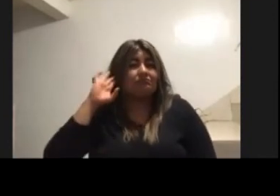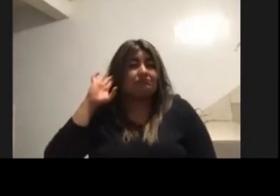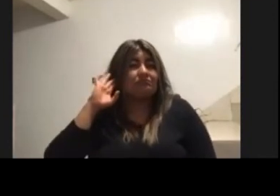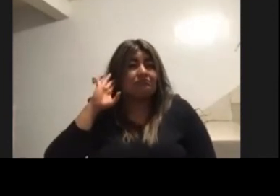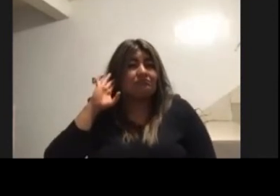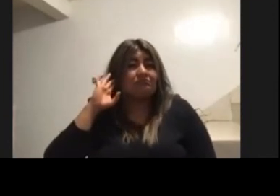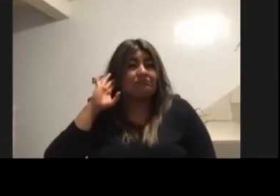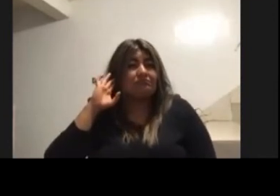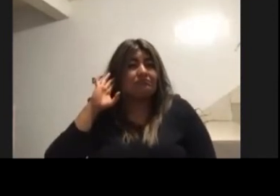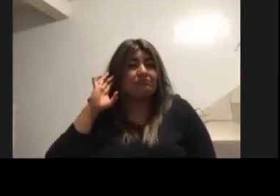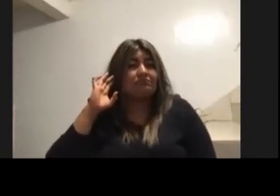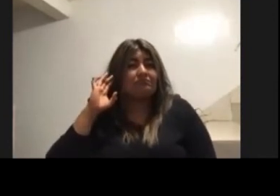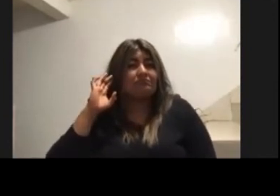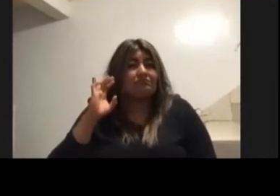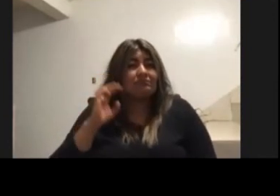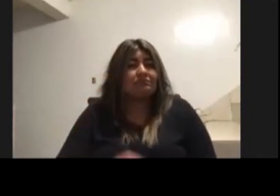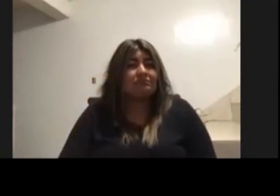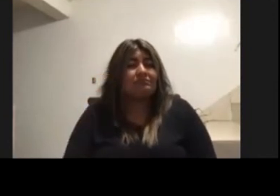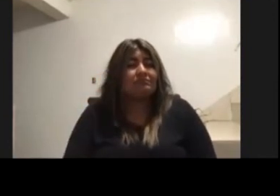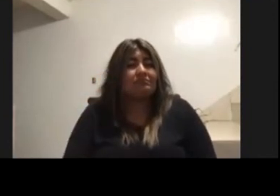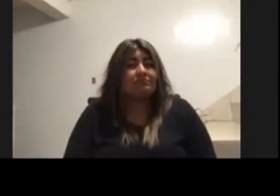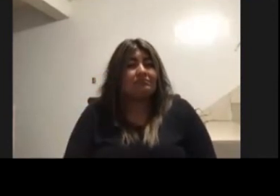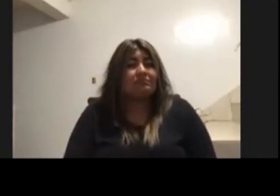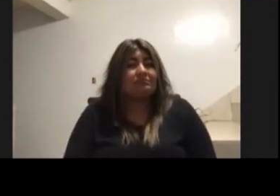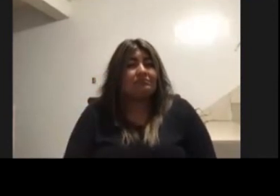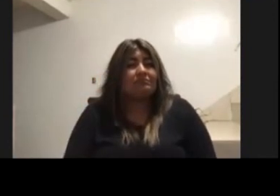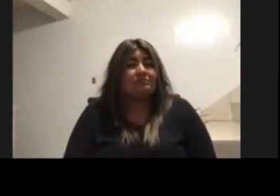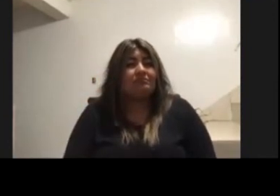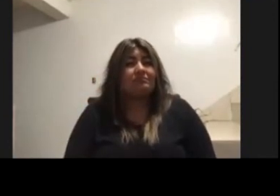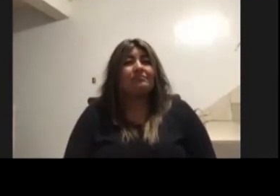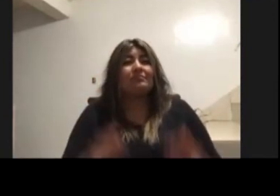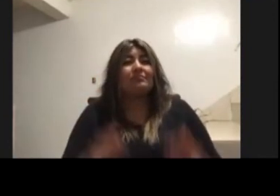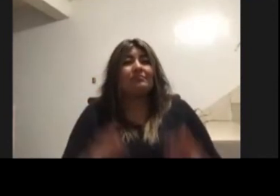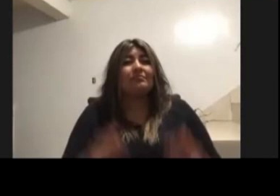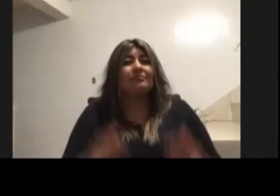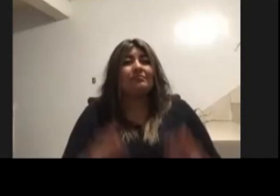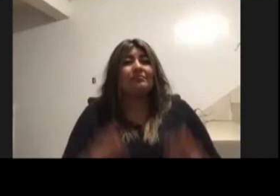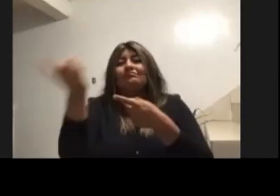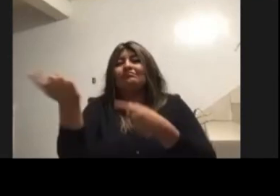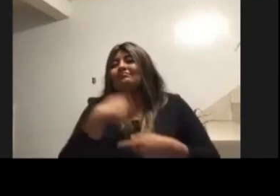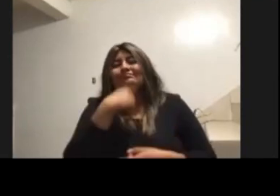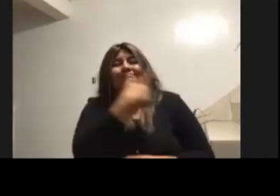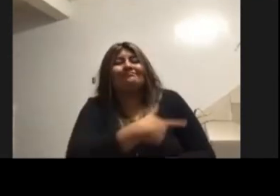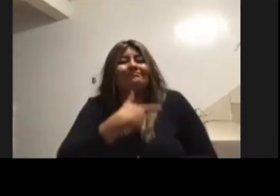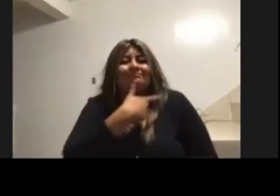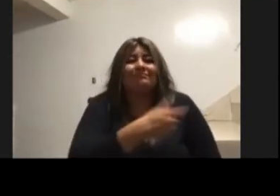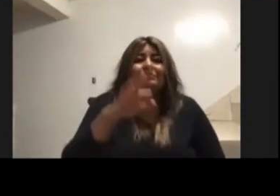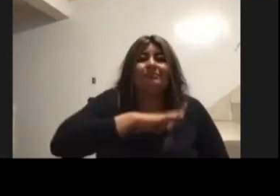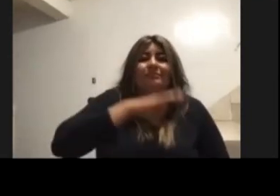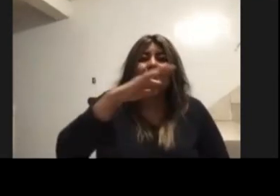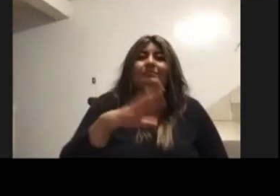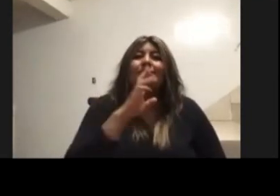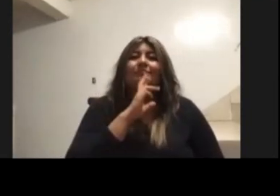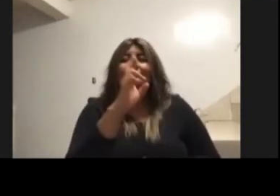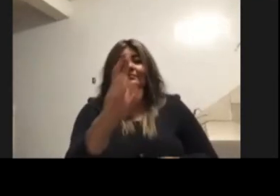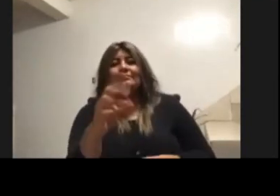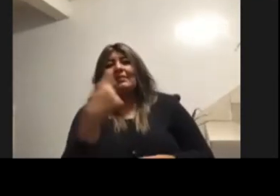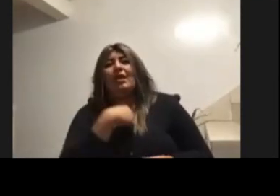Quedó clara. Si hay muchas preguntas, yo encantada, si puedes poner en pantalla mi correo,